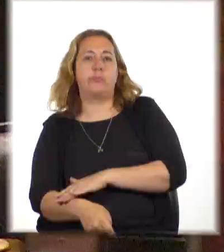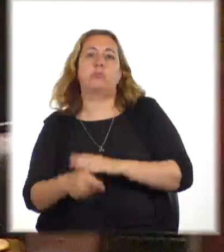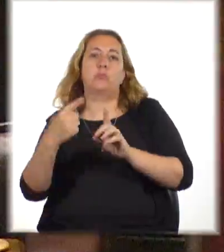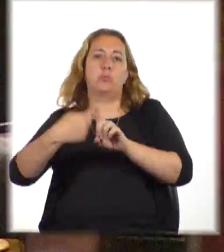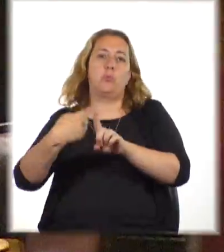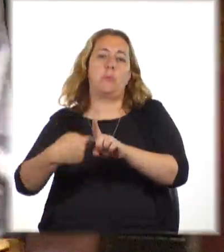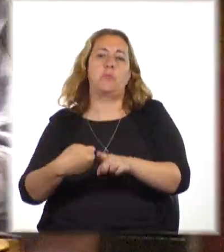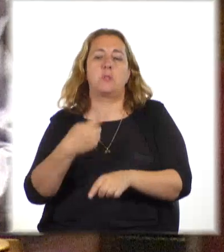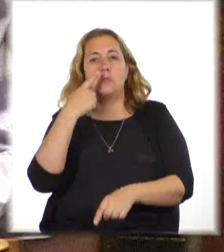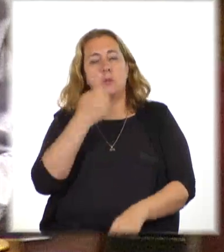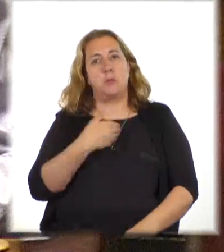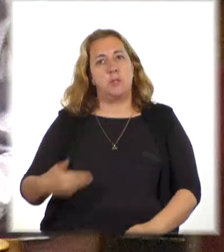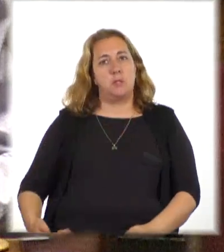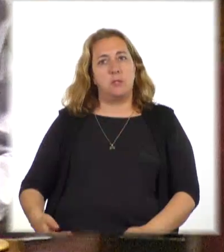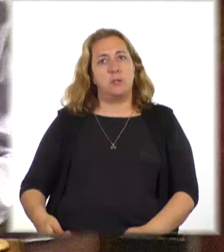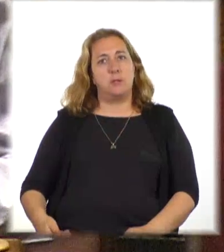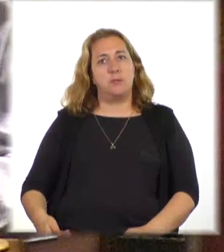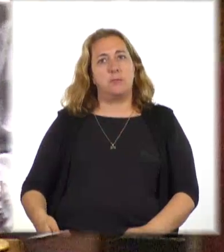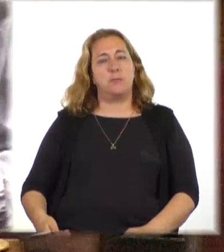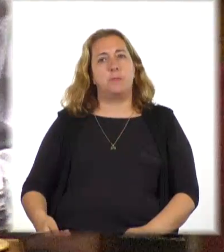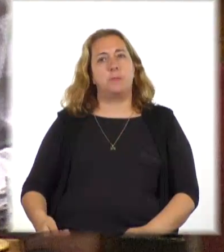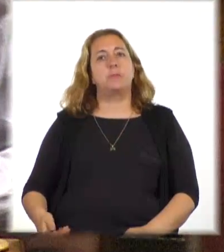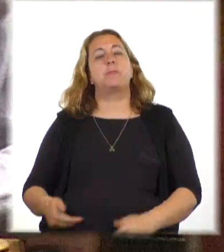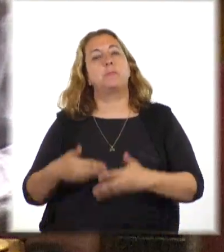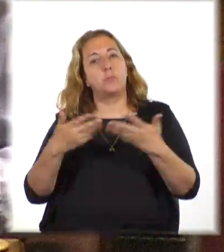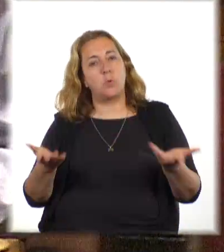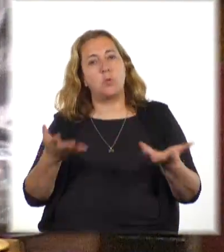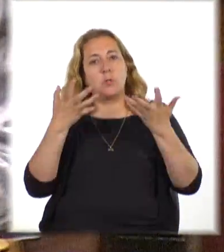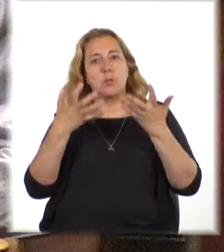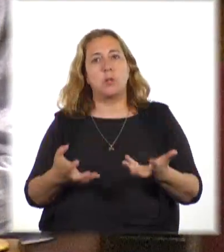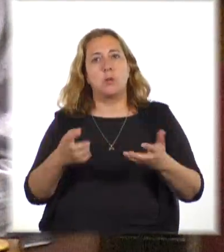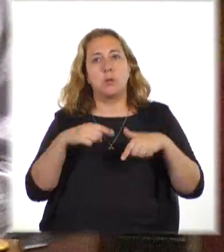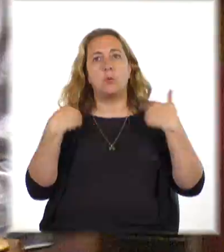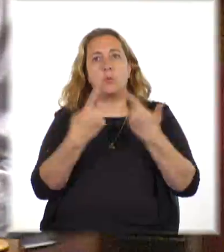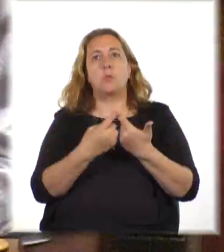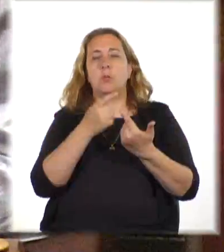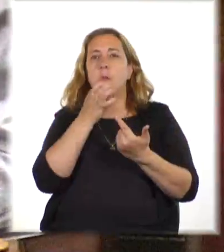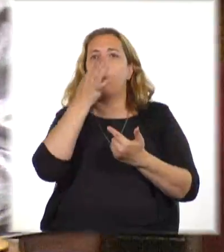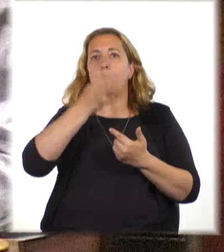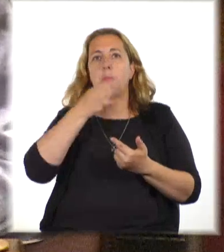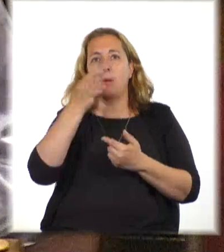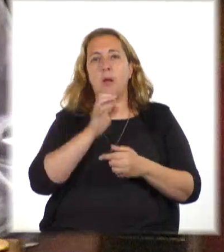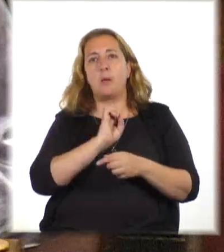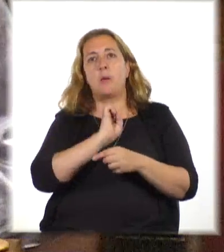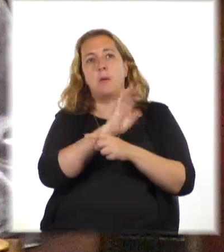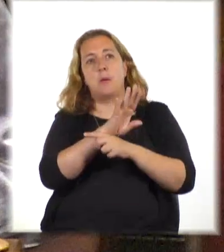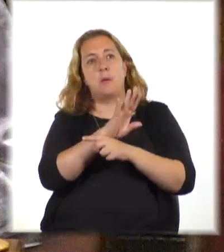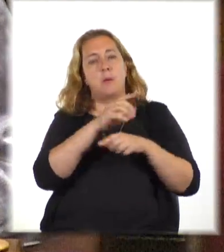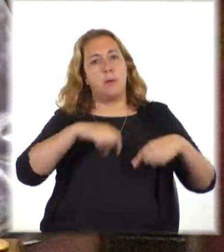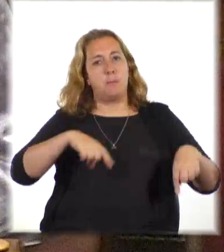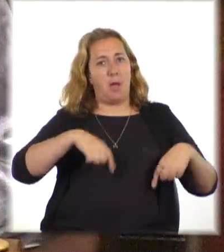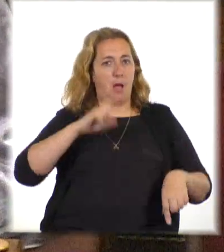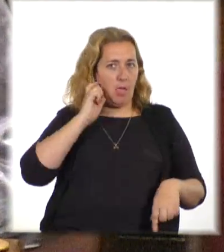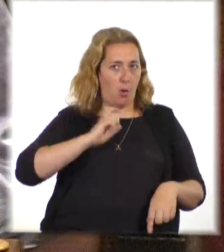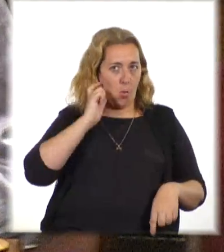meses señor presidente entonces queremos que nuestra palabra señor presidente vaya a la embajada de cuba también